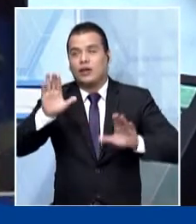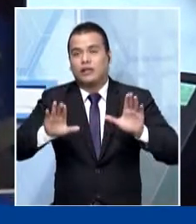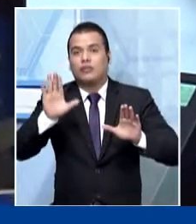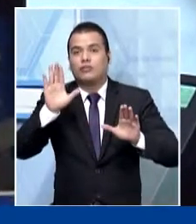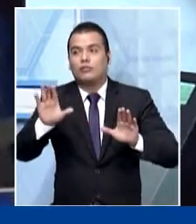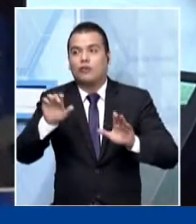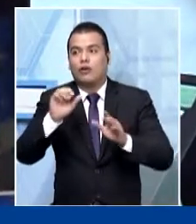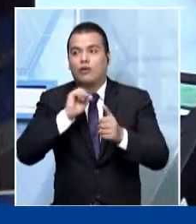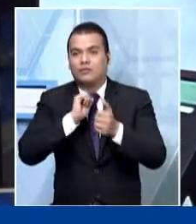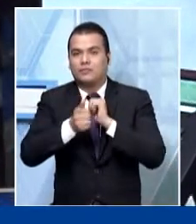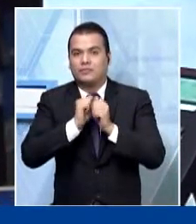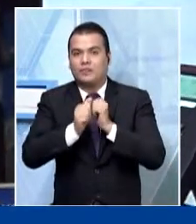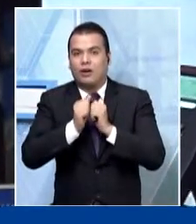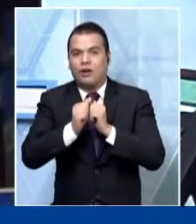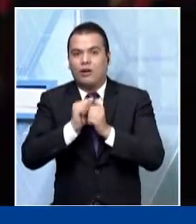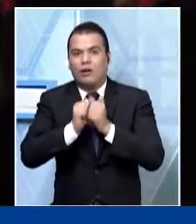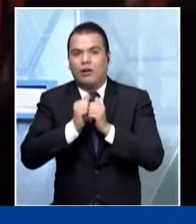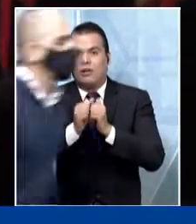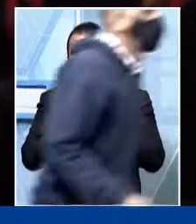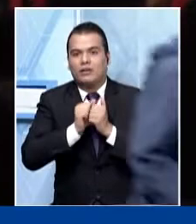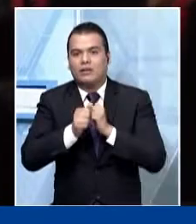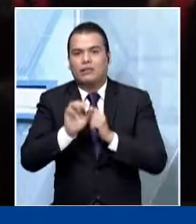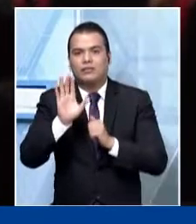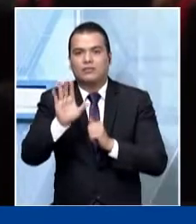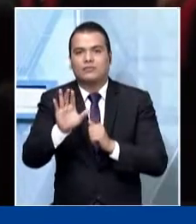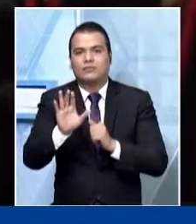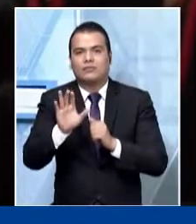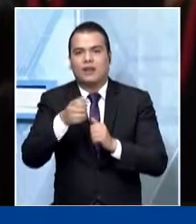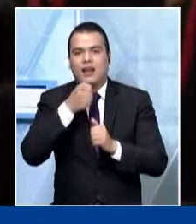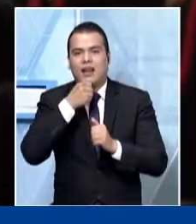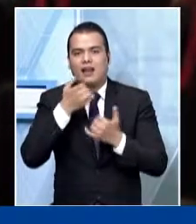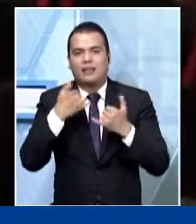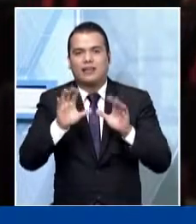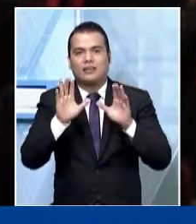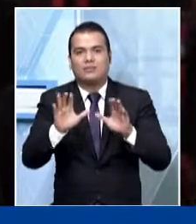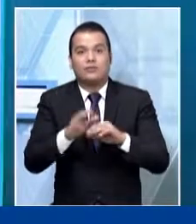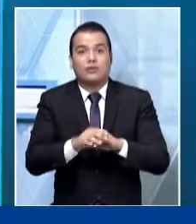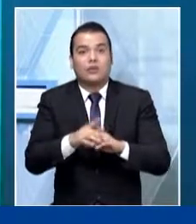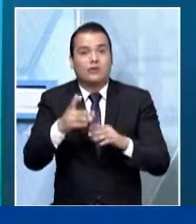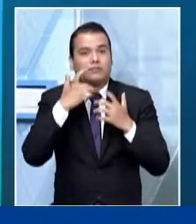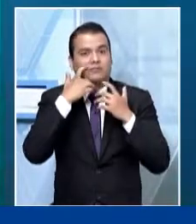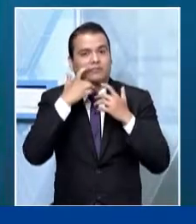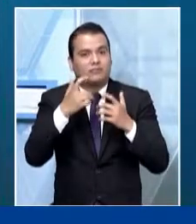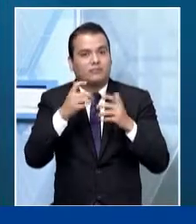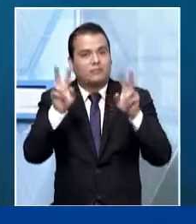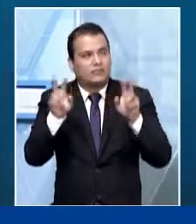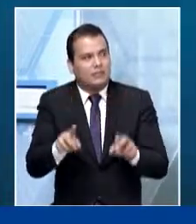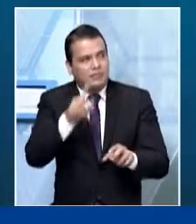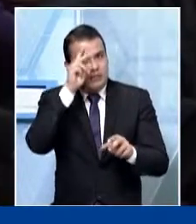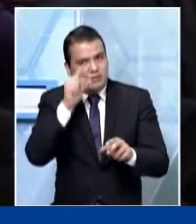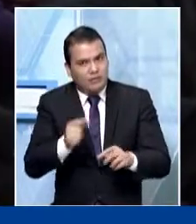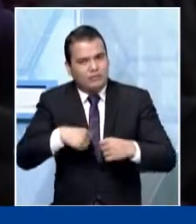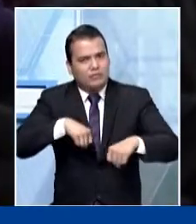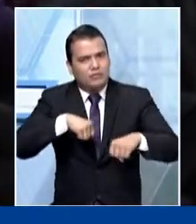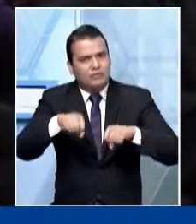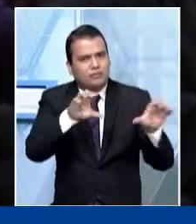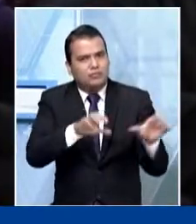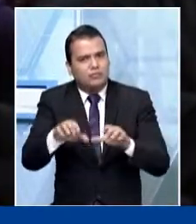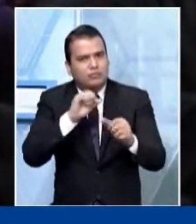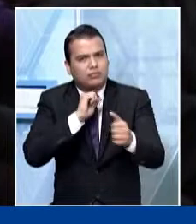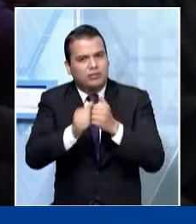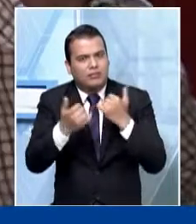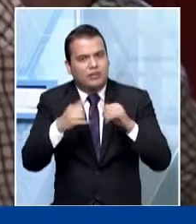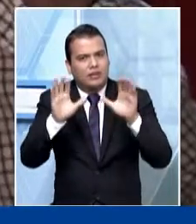comunitario los premios para ciones que exaltan a los deportistas y personalidades que se destacan por su dedicación y rendimiento en actividades